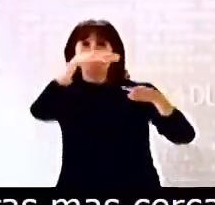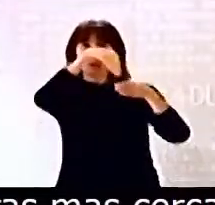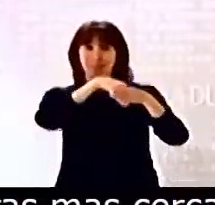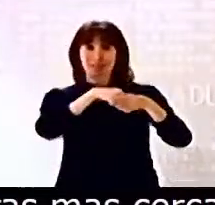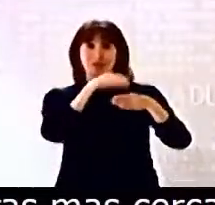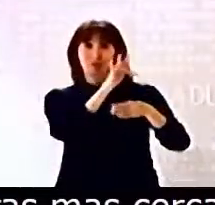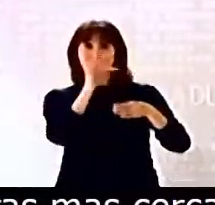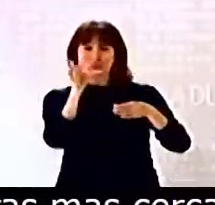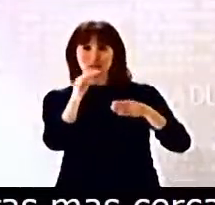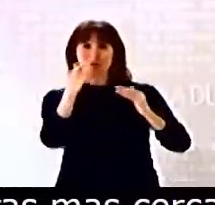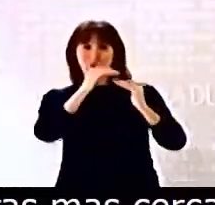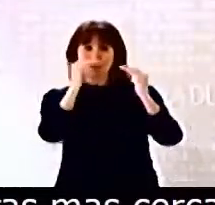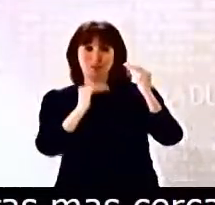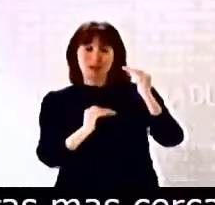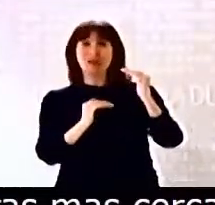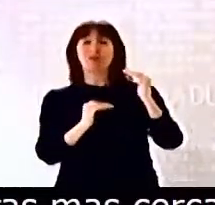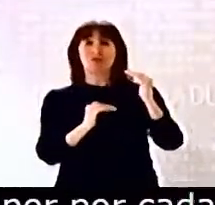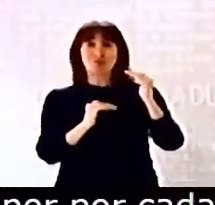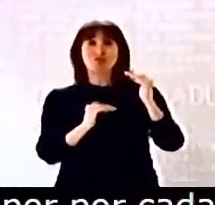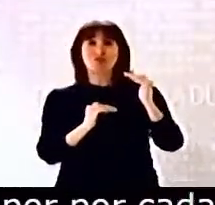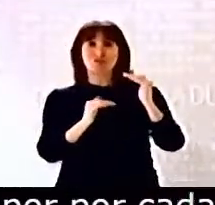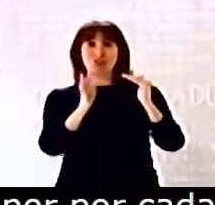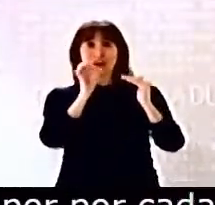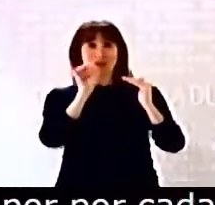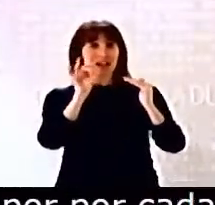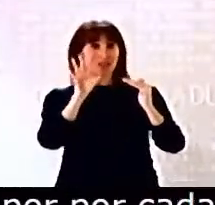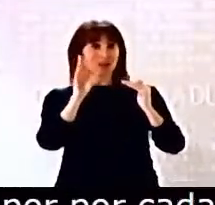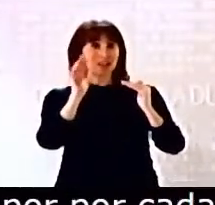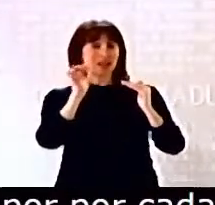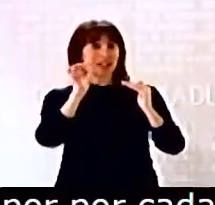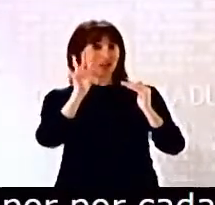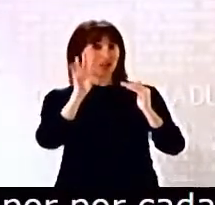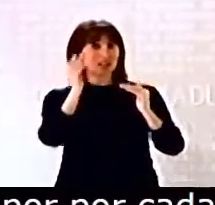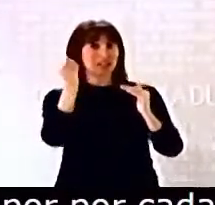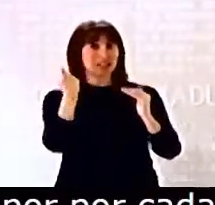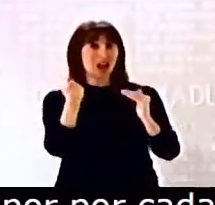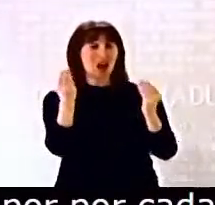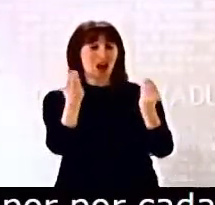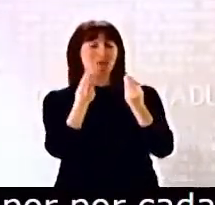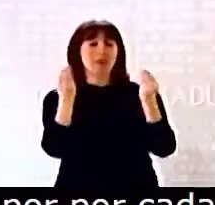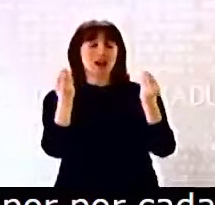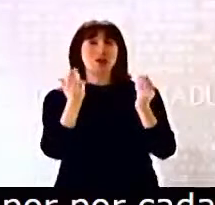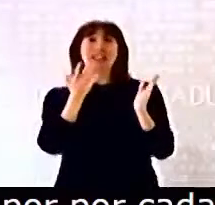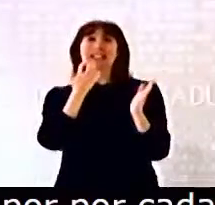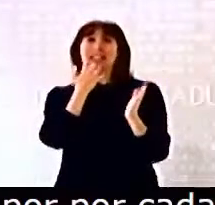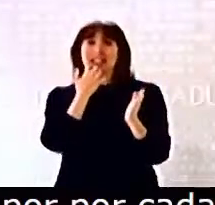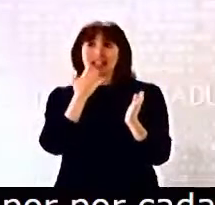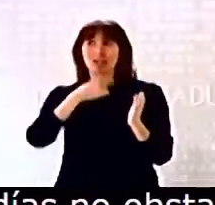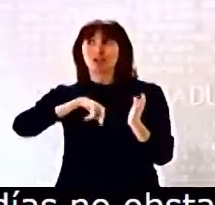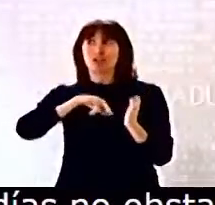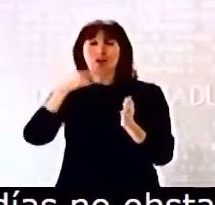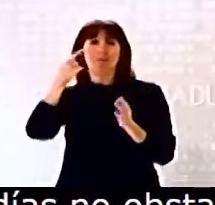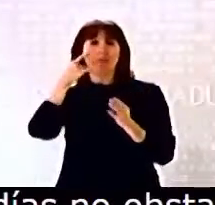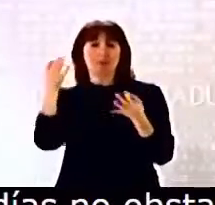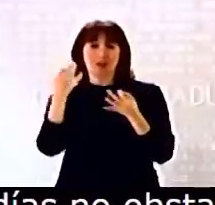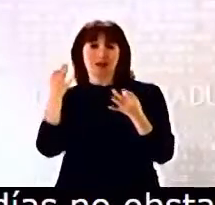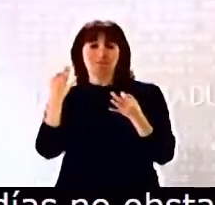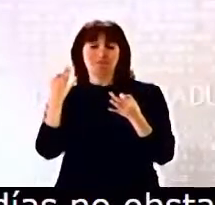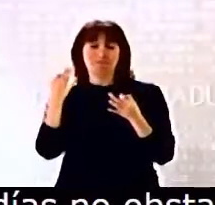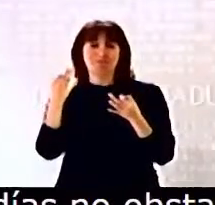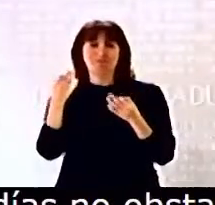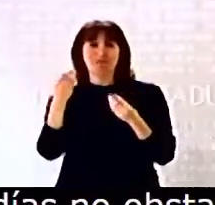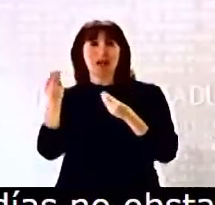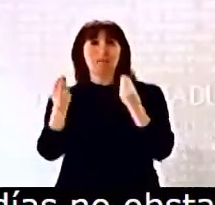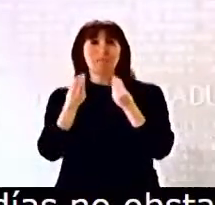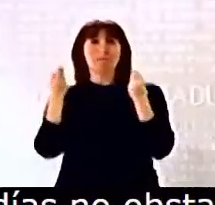en la incidencia acumulada a los 14 días, mejor. No obstante, si vamos viendo que la reducción de la incidencia